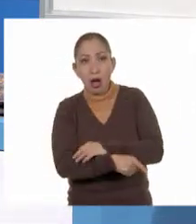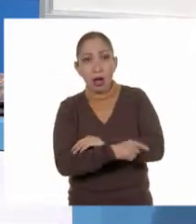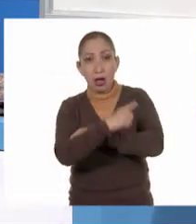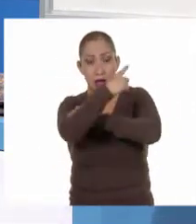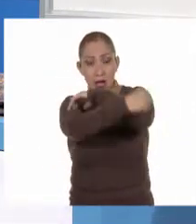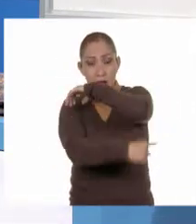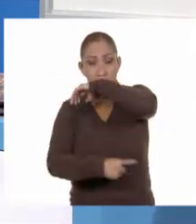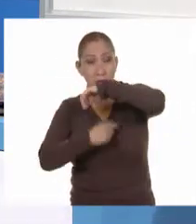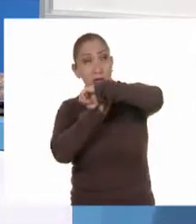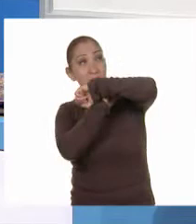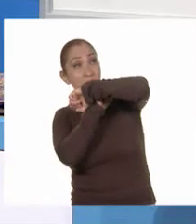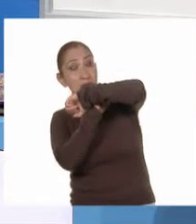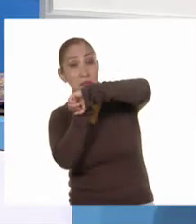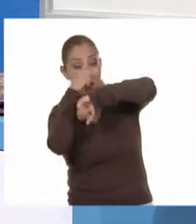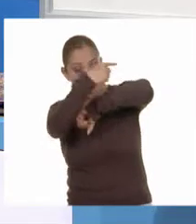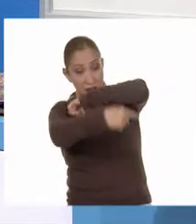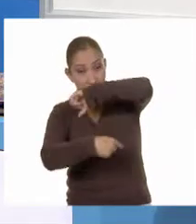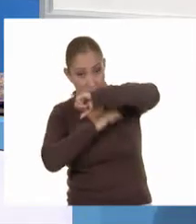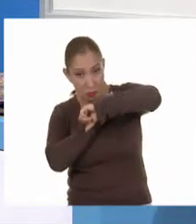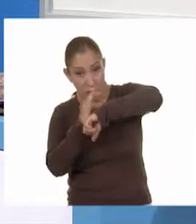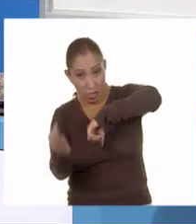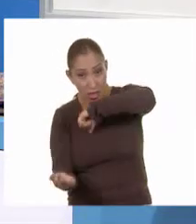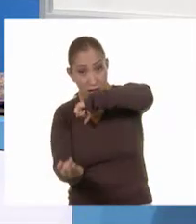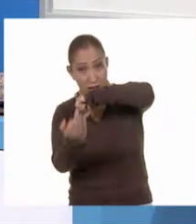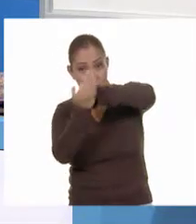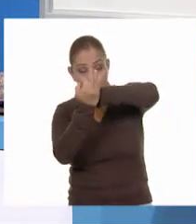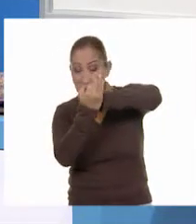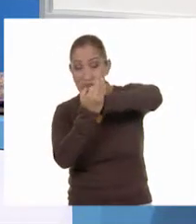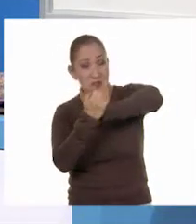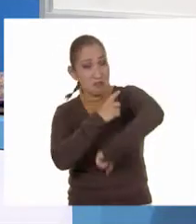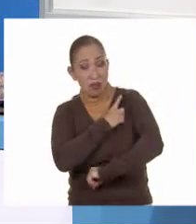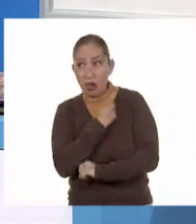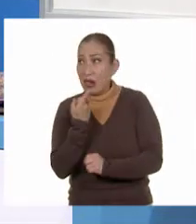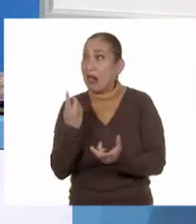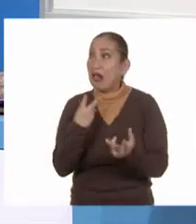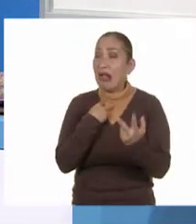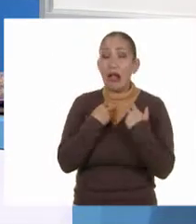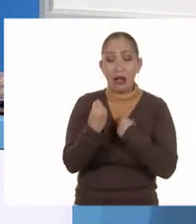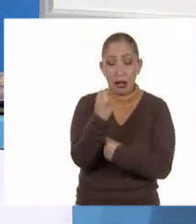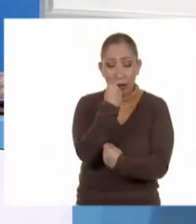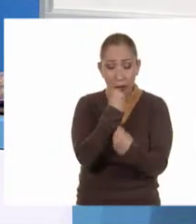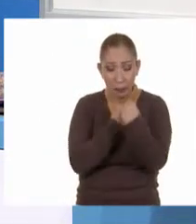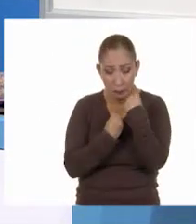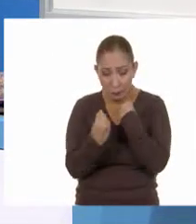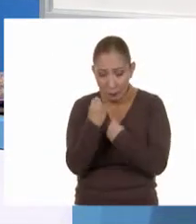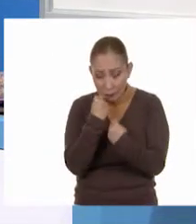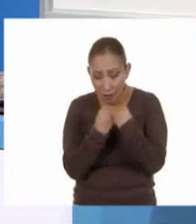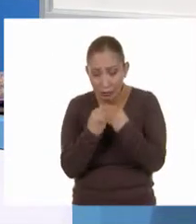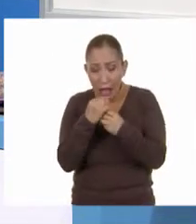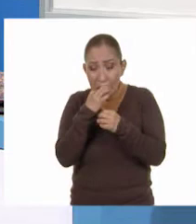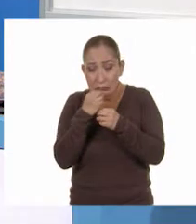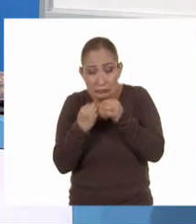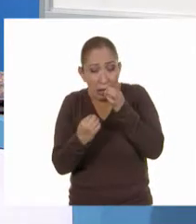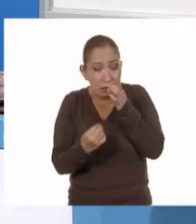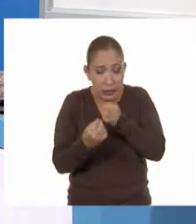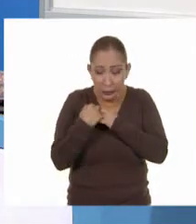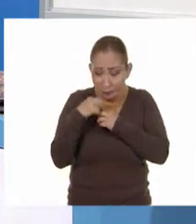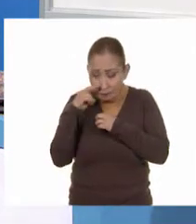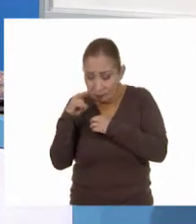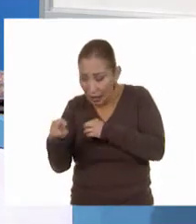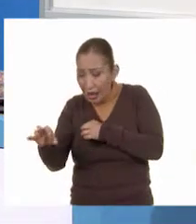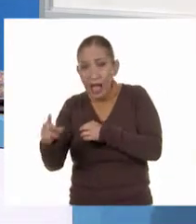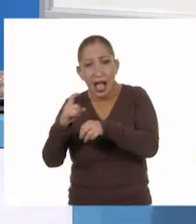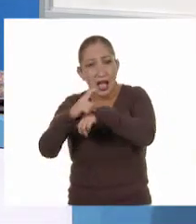escudos fue su resguardo, pero ni con escudos pudo ser sostenida su soledad. Hemos comido palos de colorín, hemos comido grana